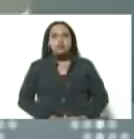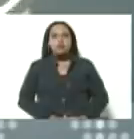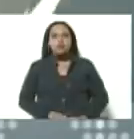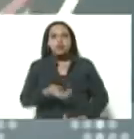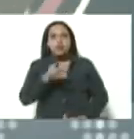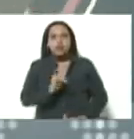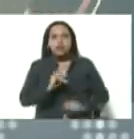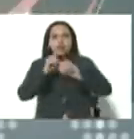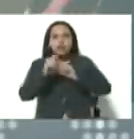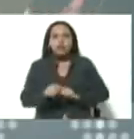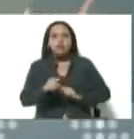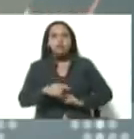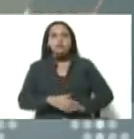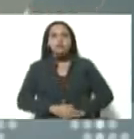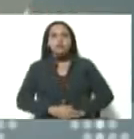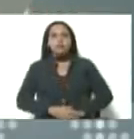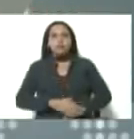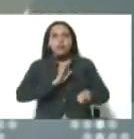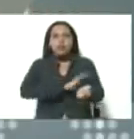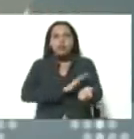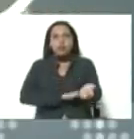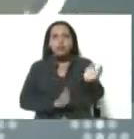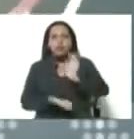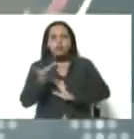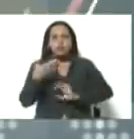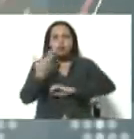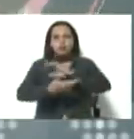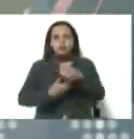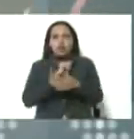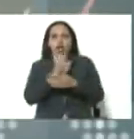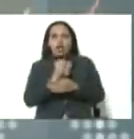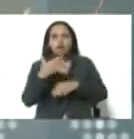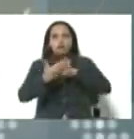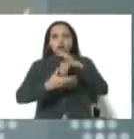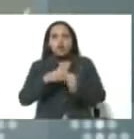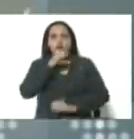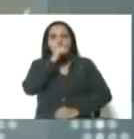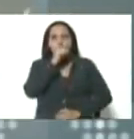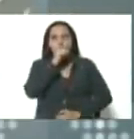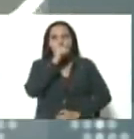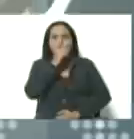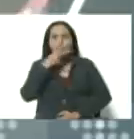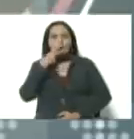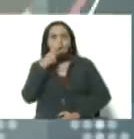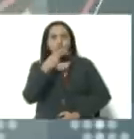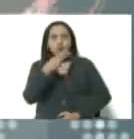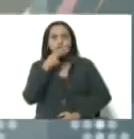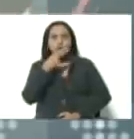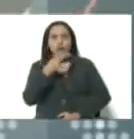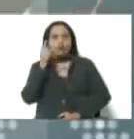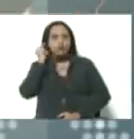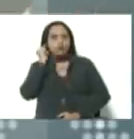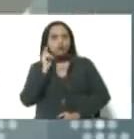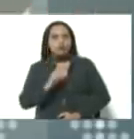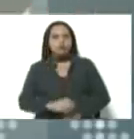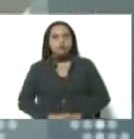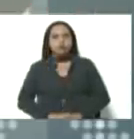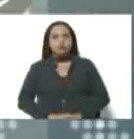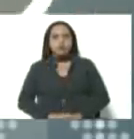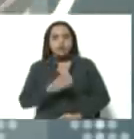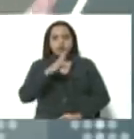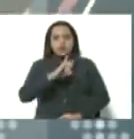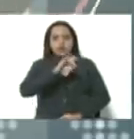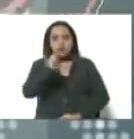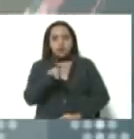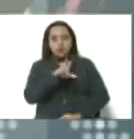además era perfecta es más eficaz fumadora activa el 5 de julio con